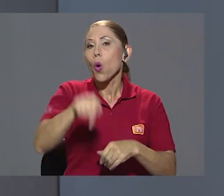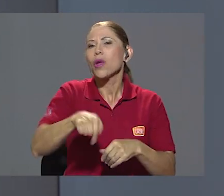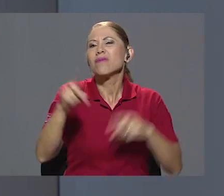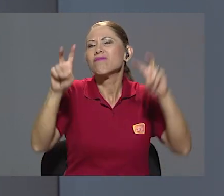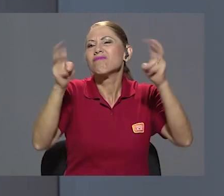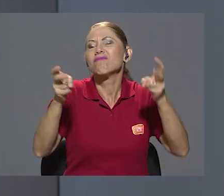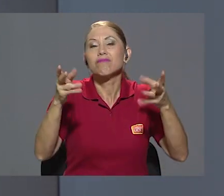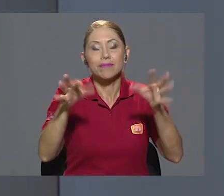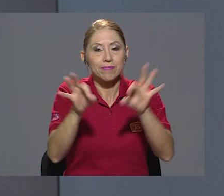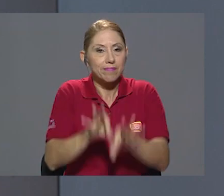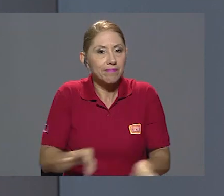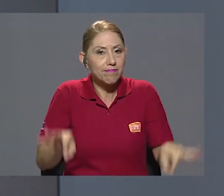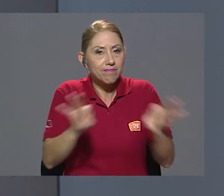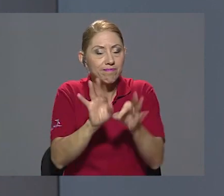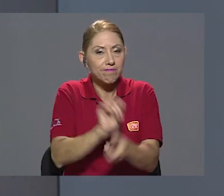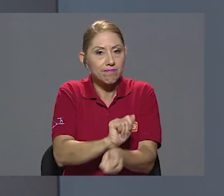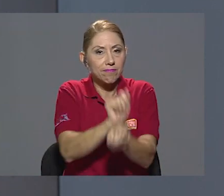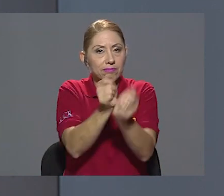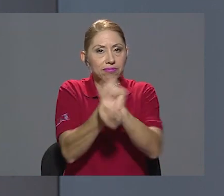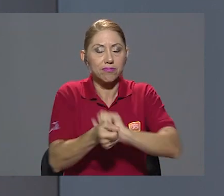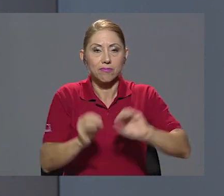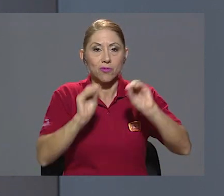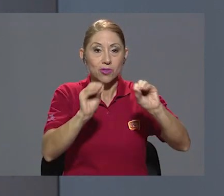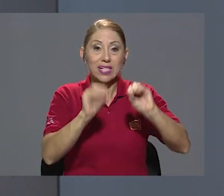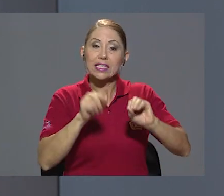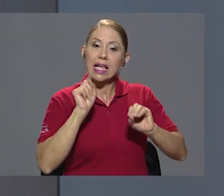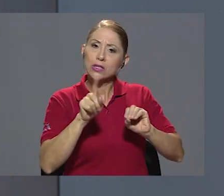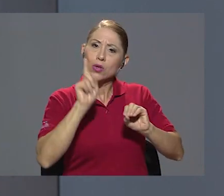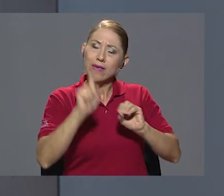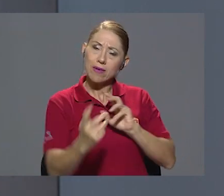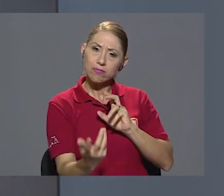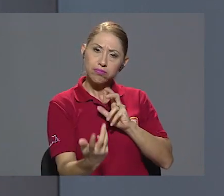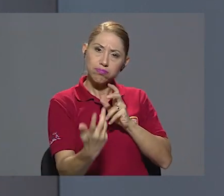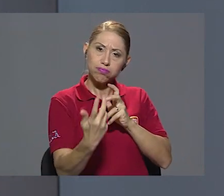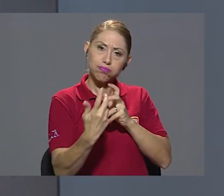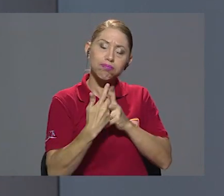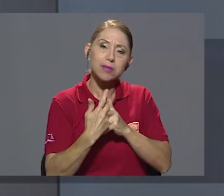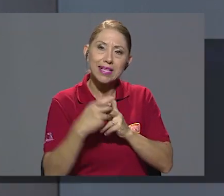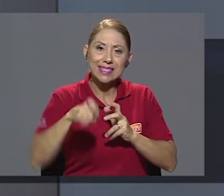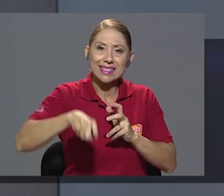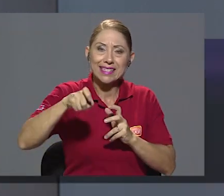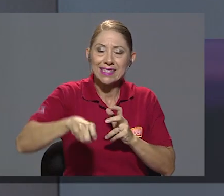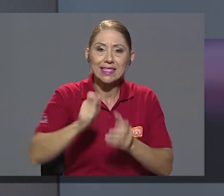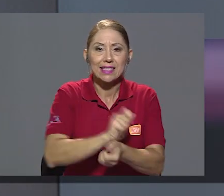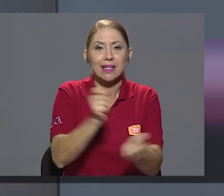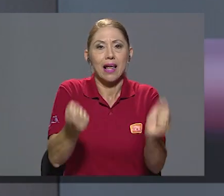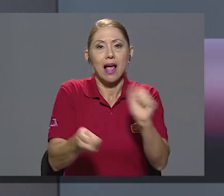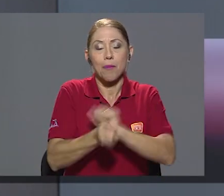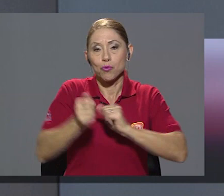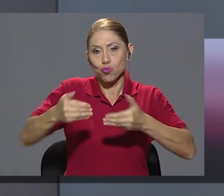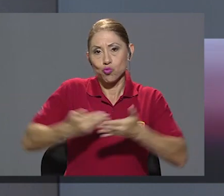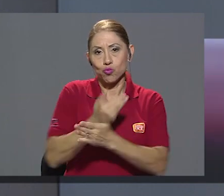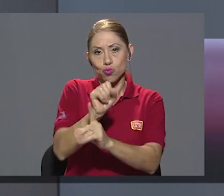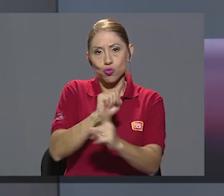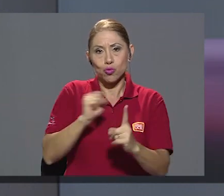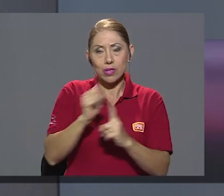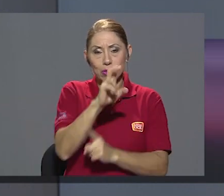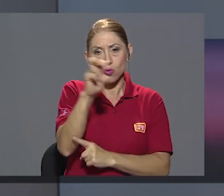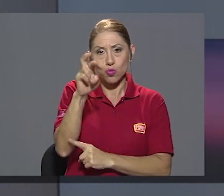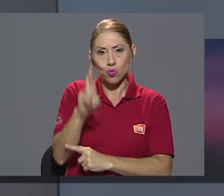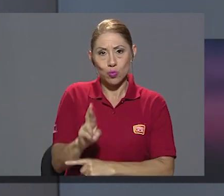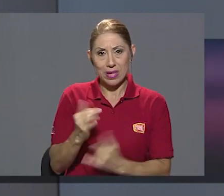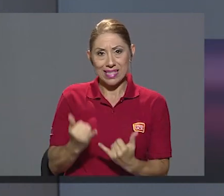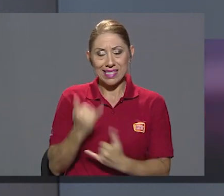de manera que responda a las necesidades, a los cambios, a la nueva sociedad costarricense de este siglo XXI,